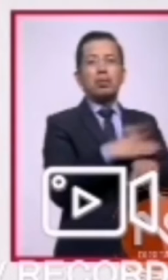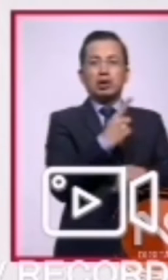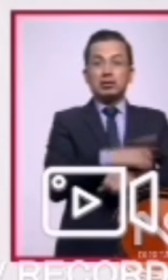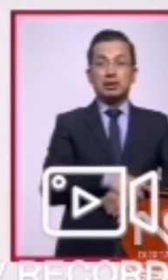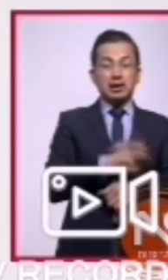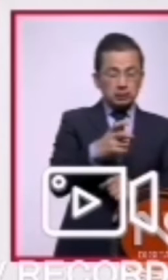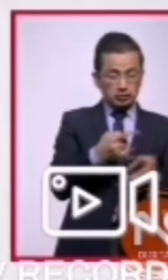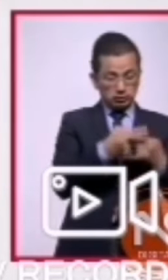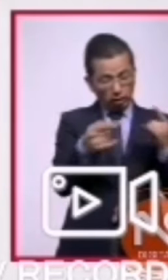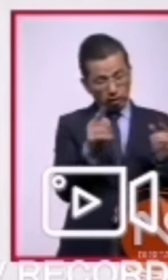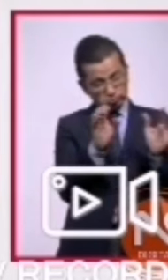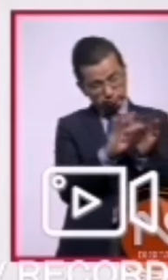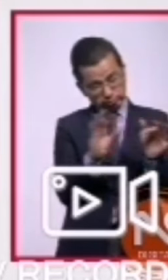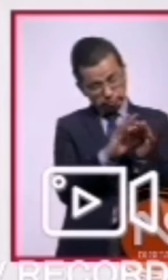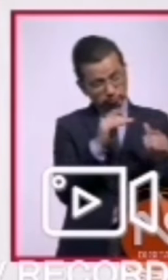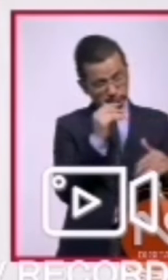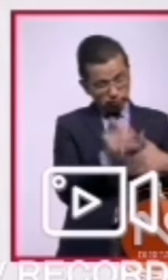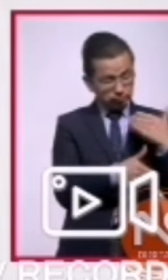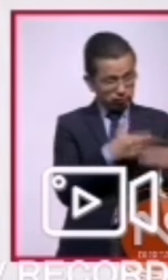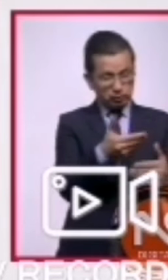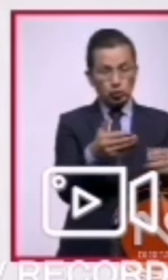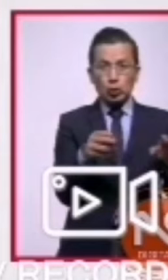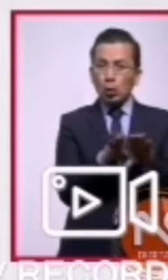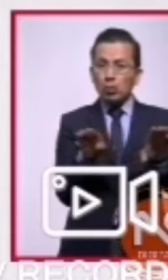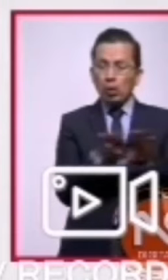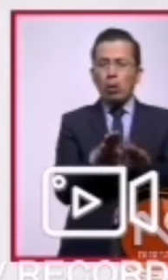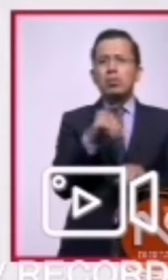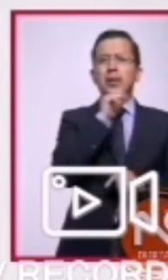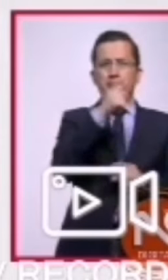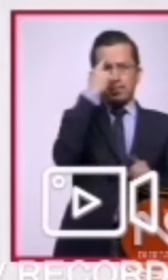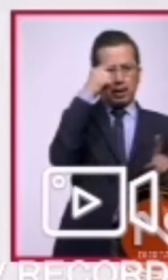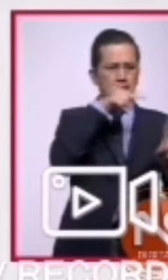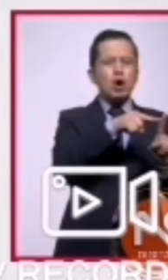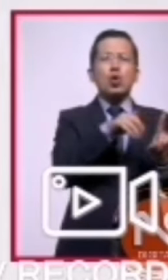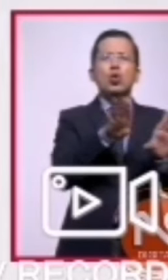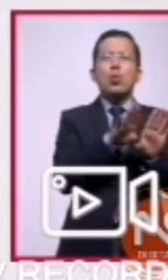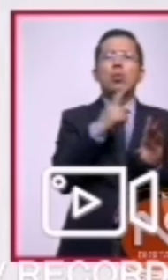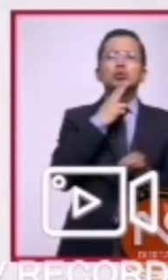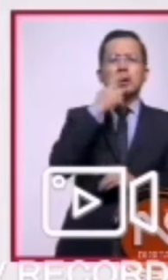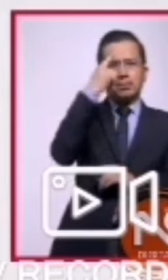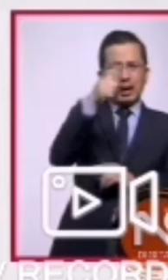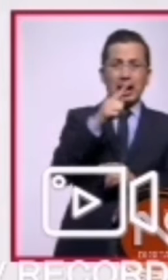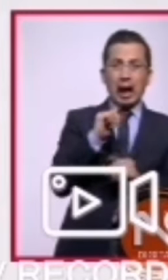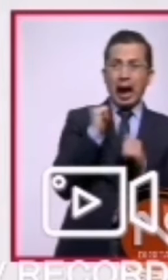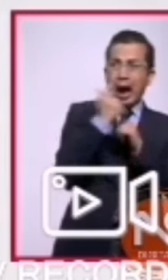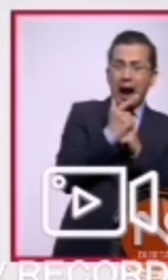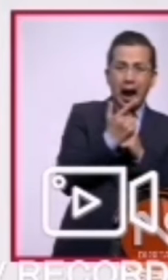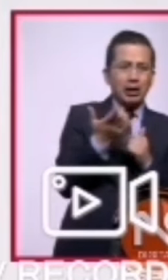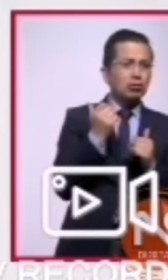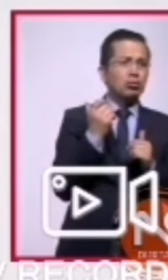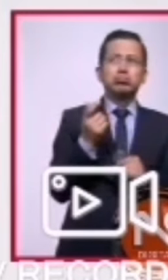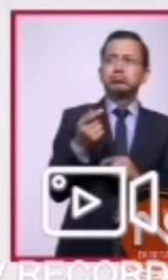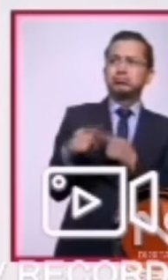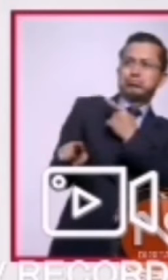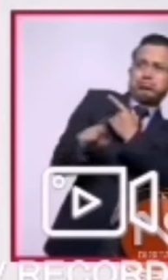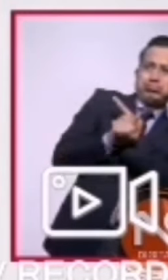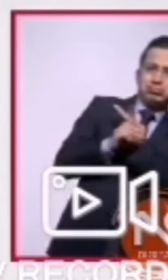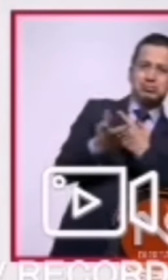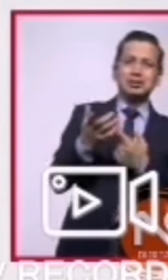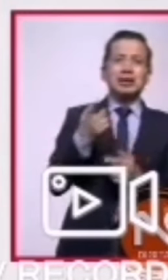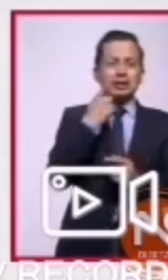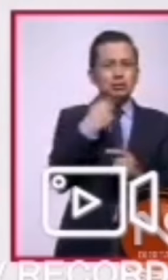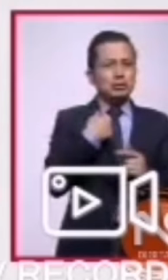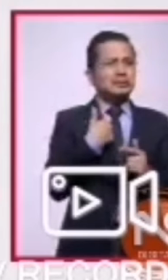los va consumiendo, pero sobre todo, las herramientas que se tienen para salir adelante después de haber sufrido una violencia